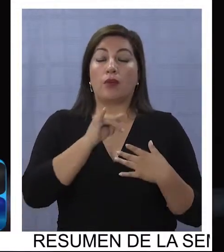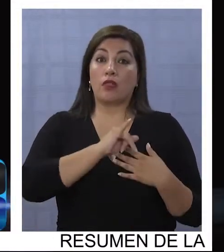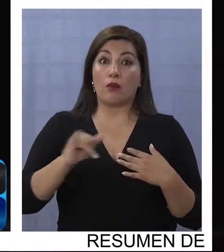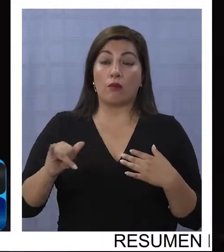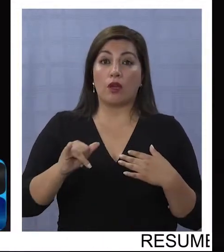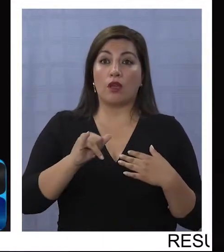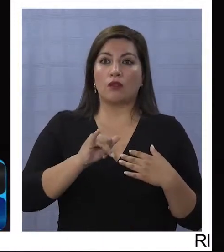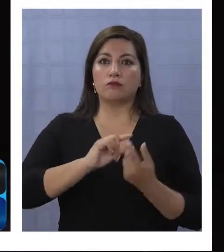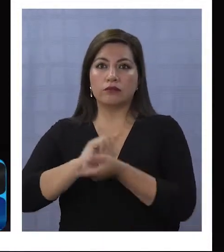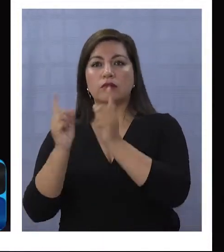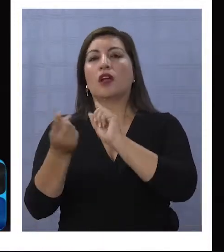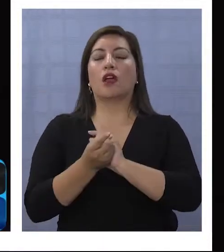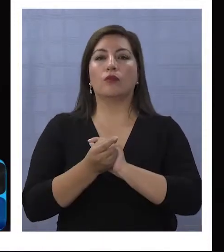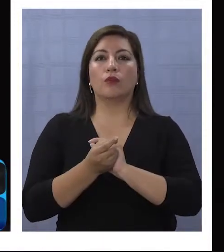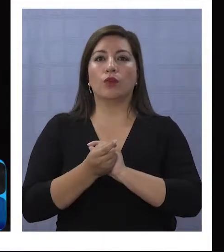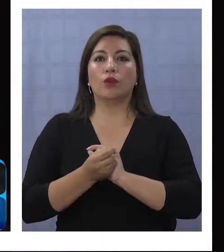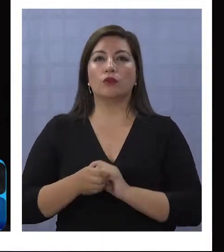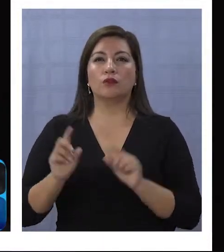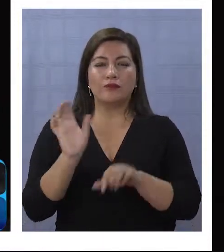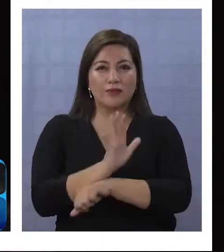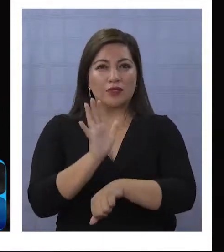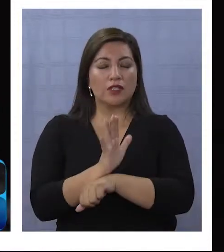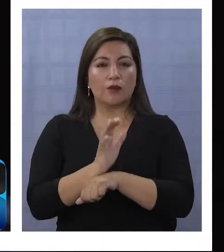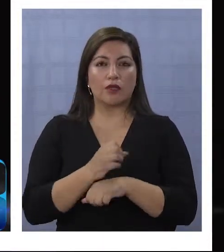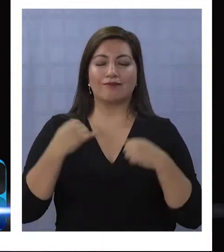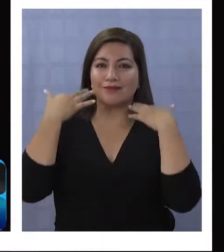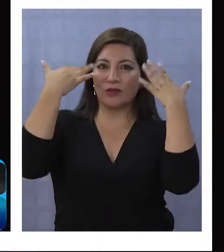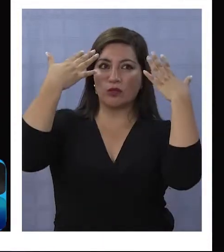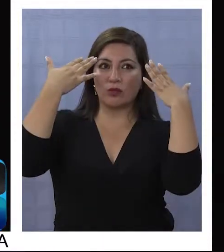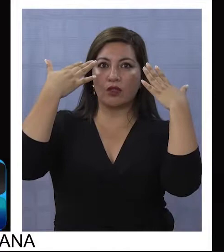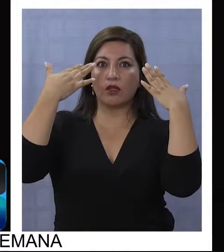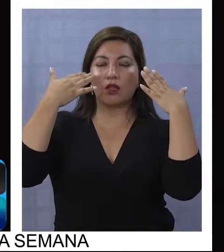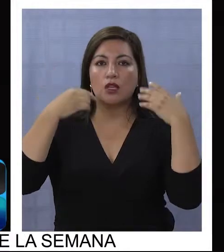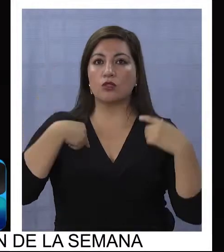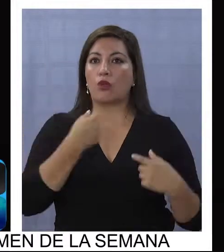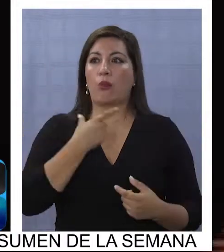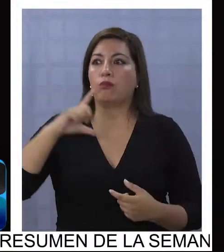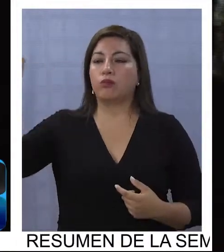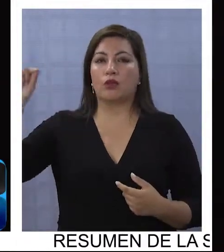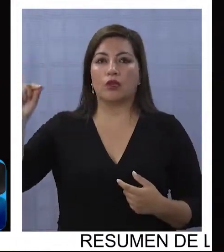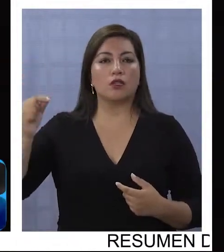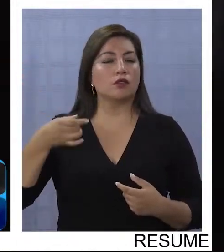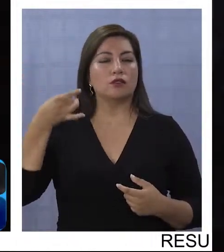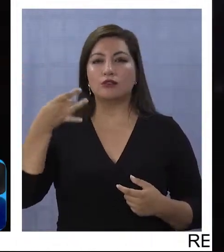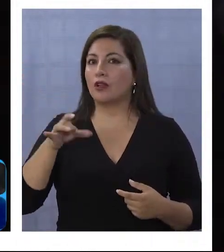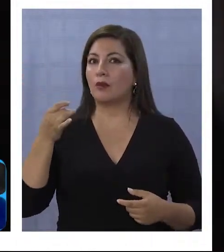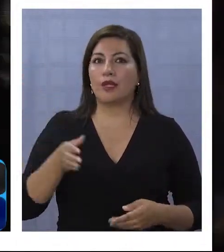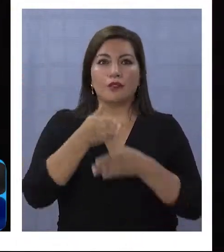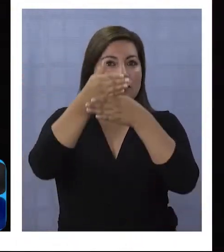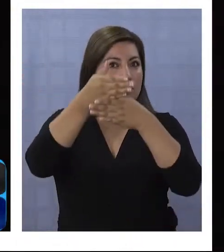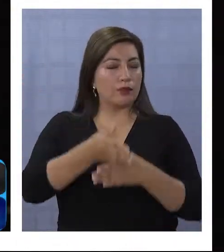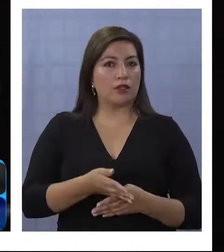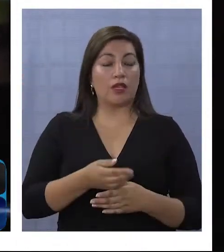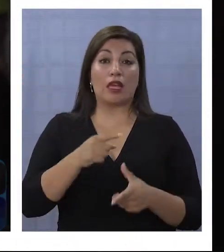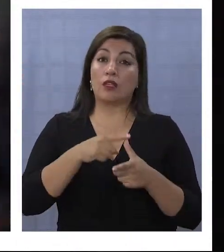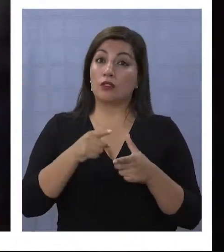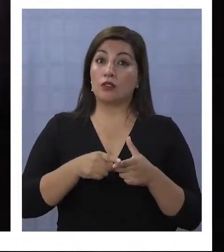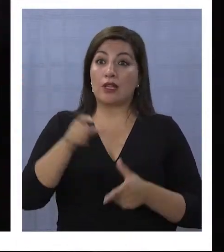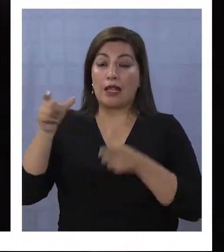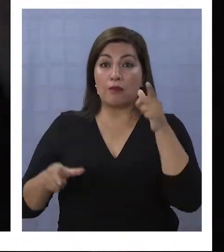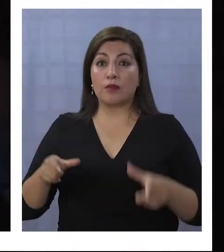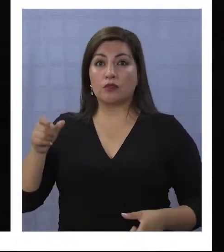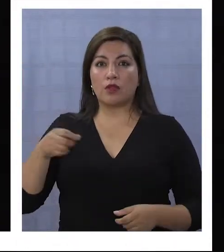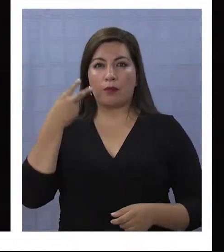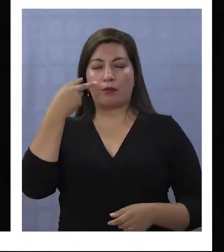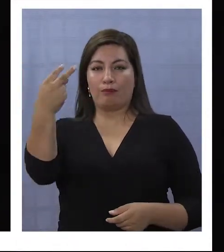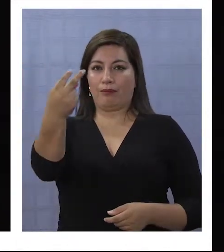humor. Entonces, y no tenemos la posibilidad de salir del escenario en ningún momento, estamos ahí. Entonces el público nos ve cuando nos cansamos, nos ve